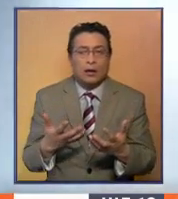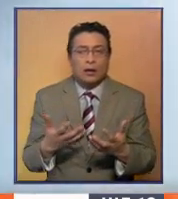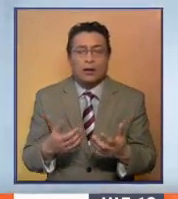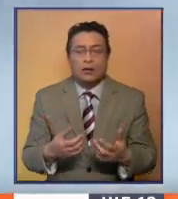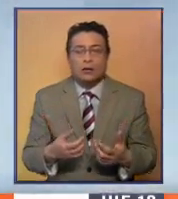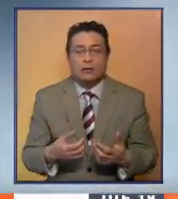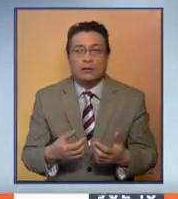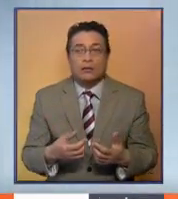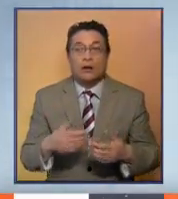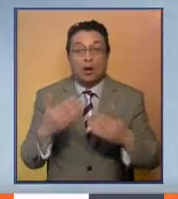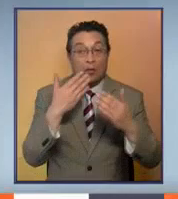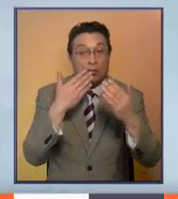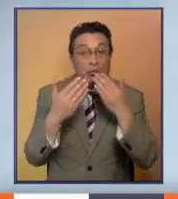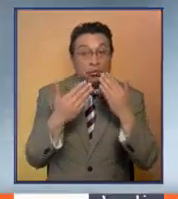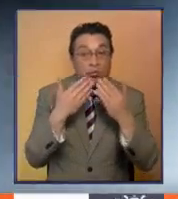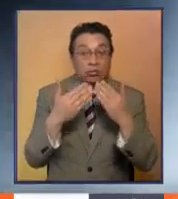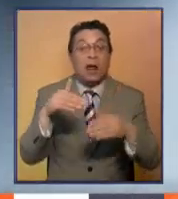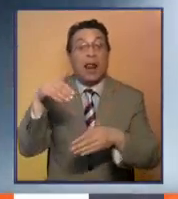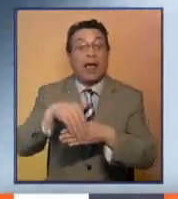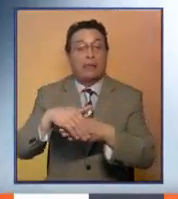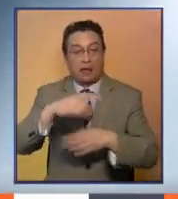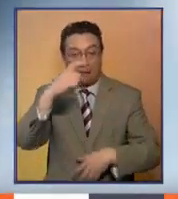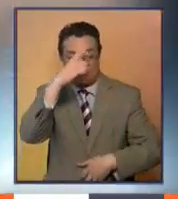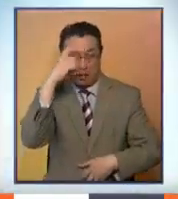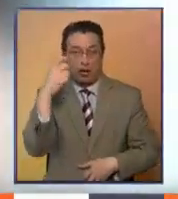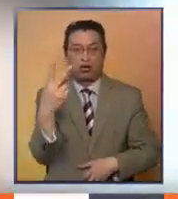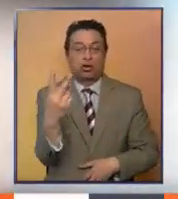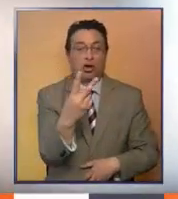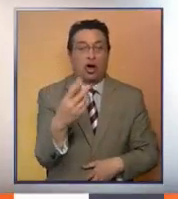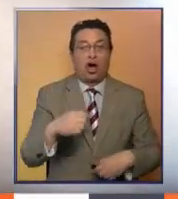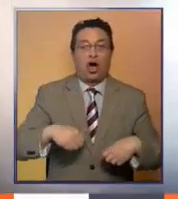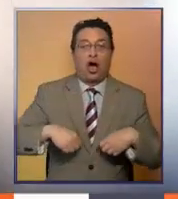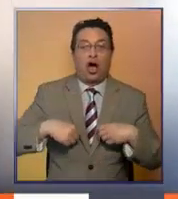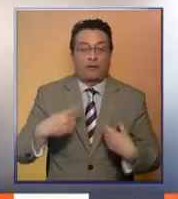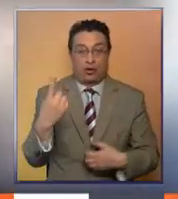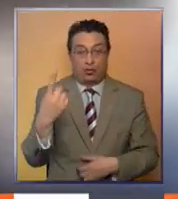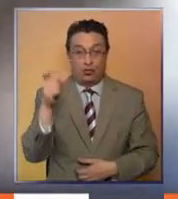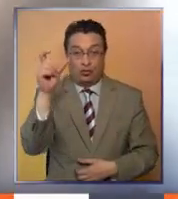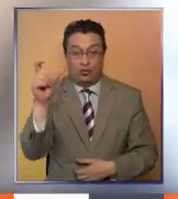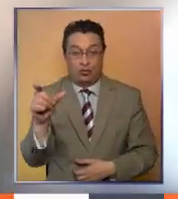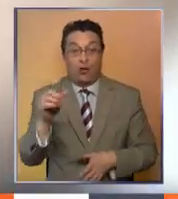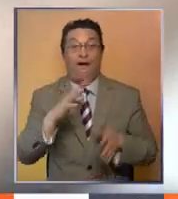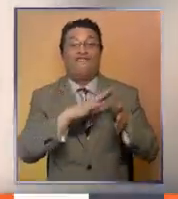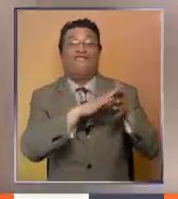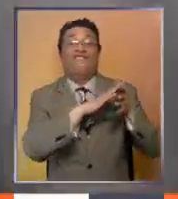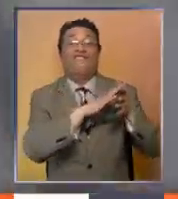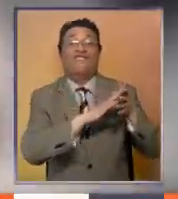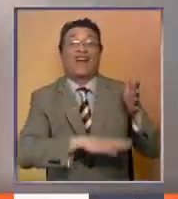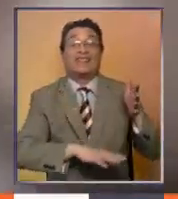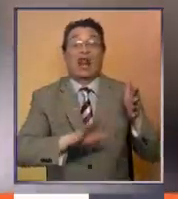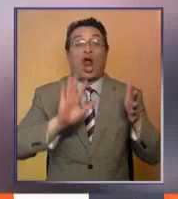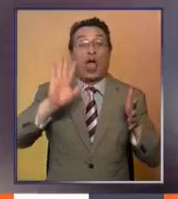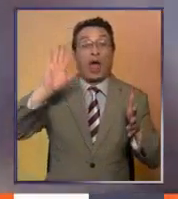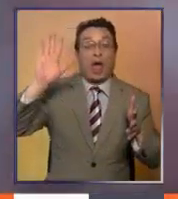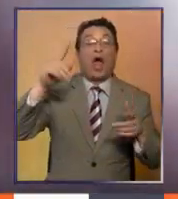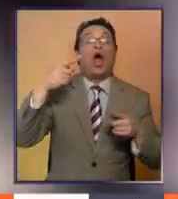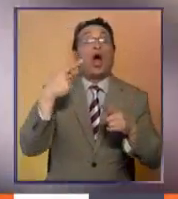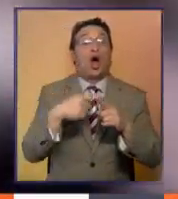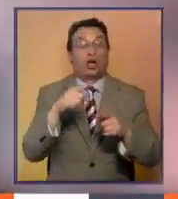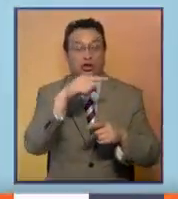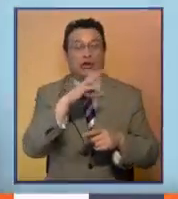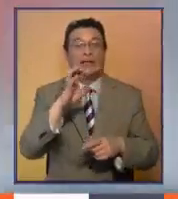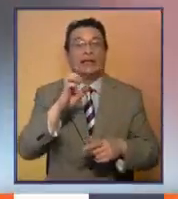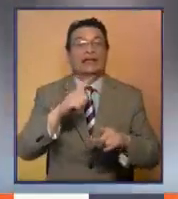conversación coloquial de una tarde de verano entre dos jóvenes uno se encuentra en barcelona el otro en medio de la población exige el